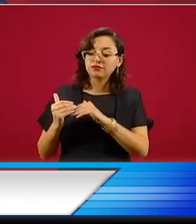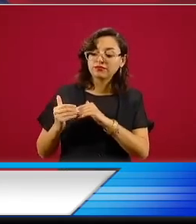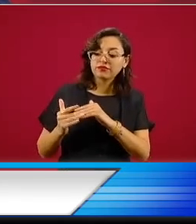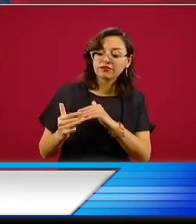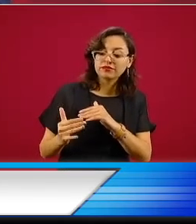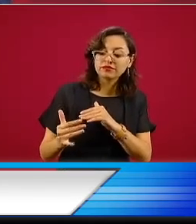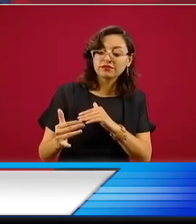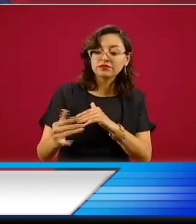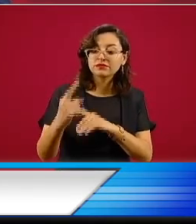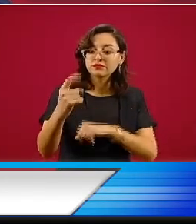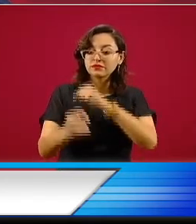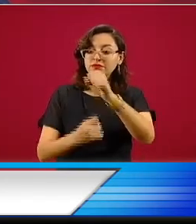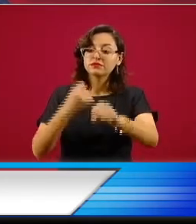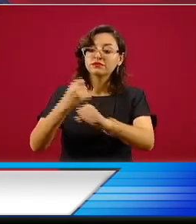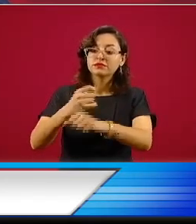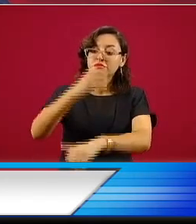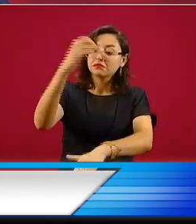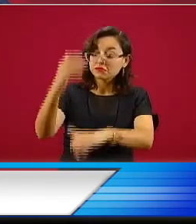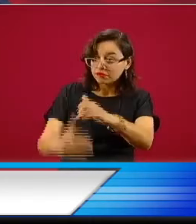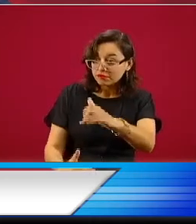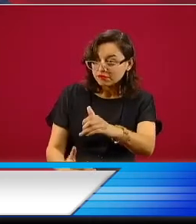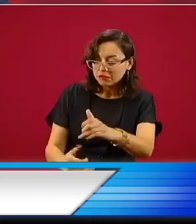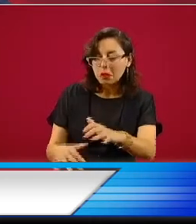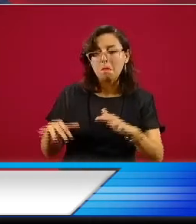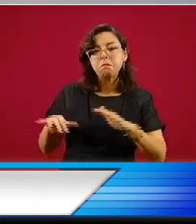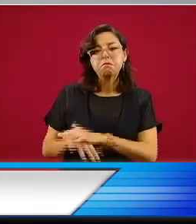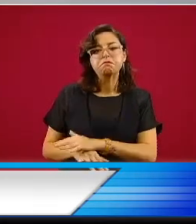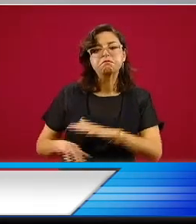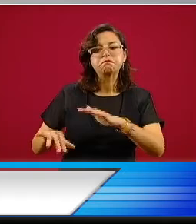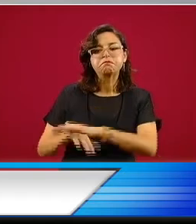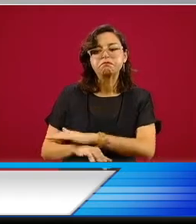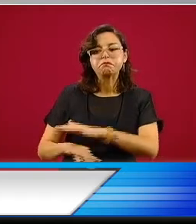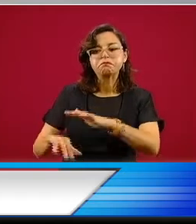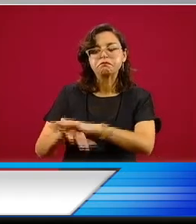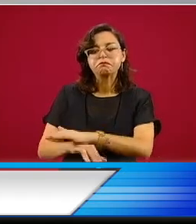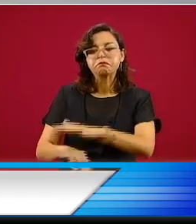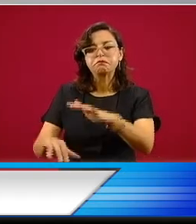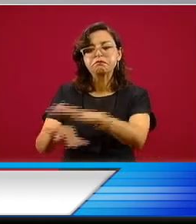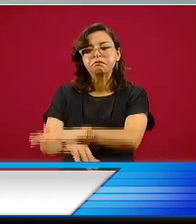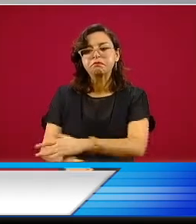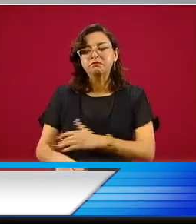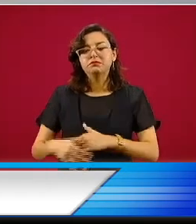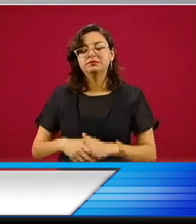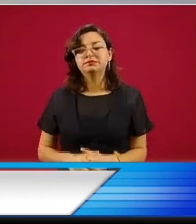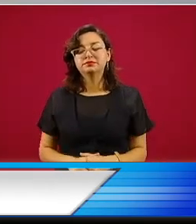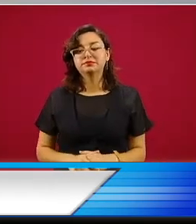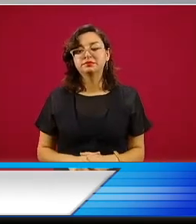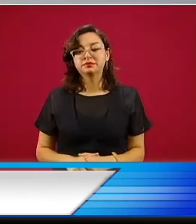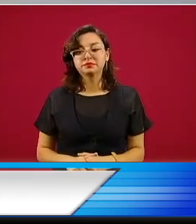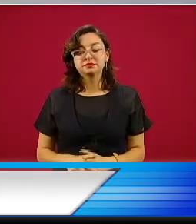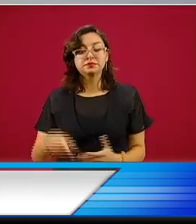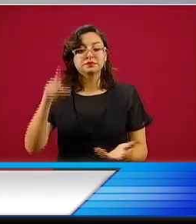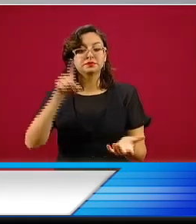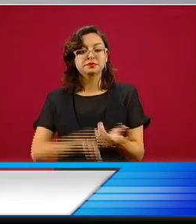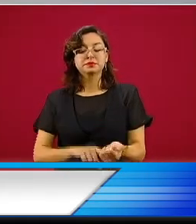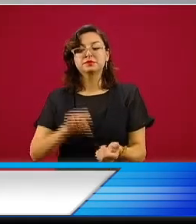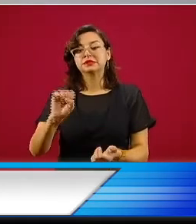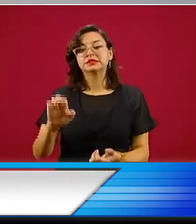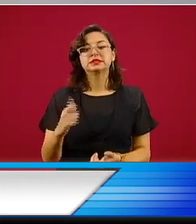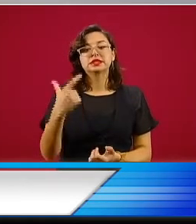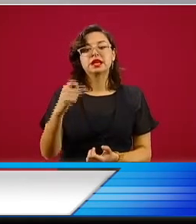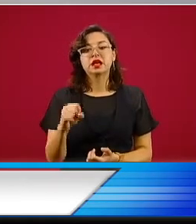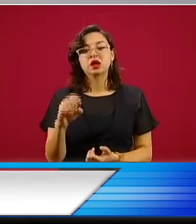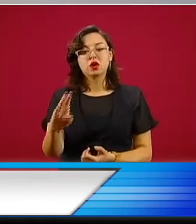cadenas productivas en México que incluso abastecen de partes a la industria bélica estadounidense. Para poder coordinar este regreso a la actividad,